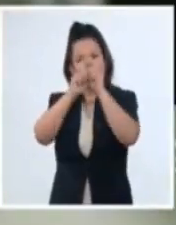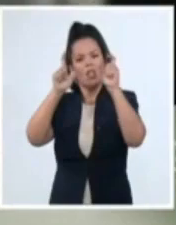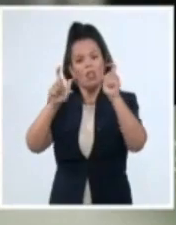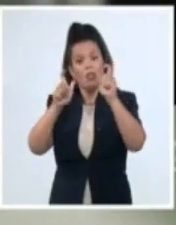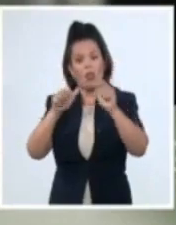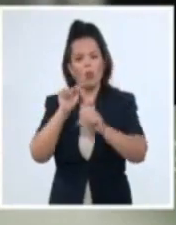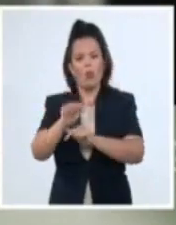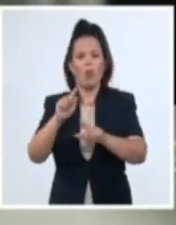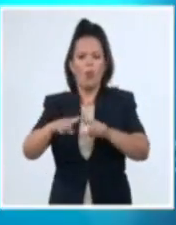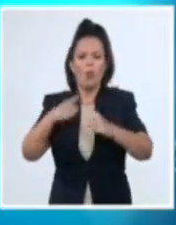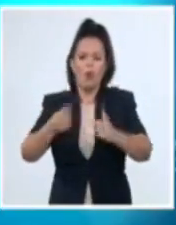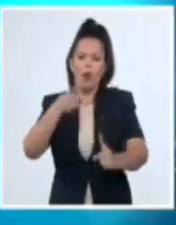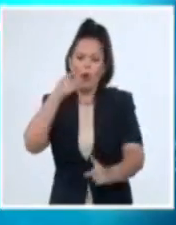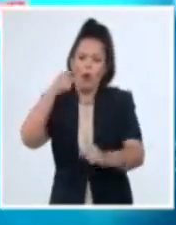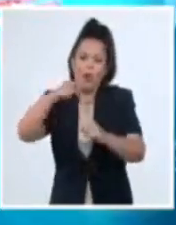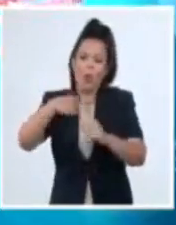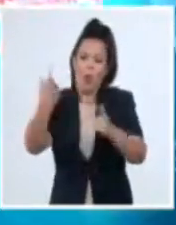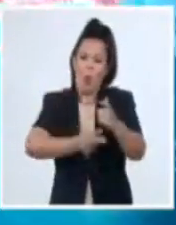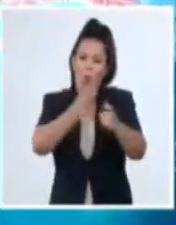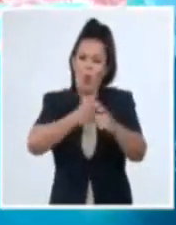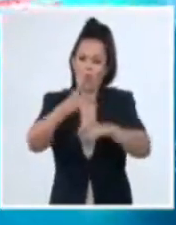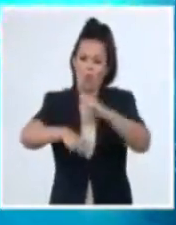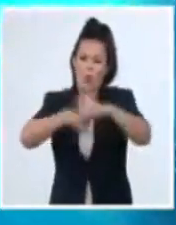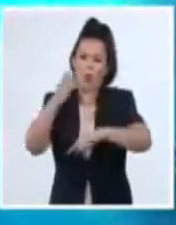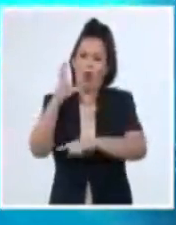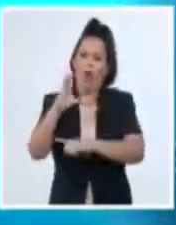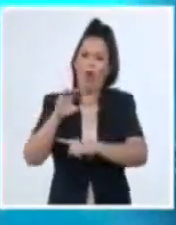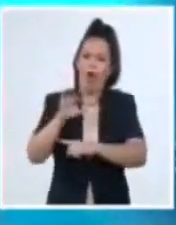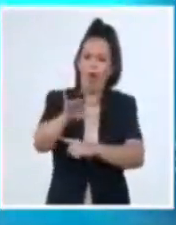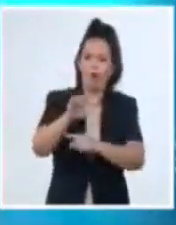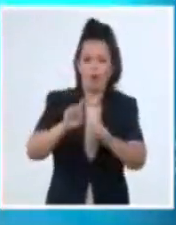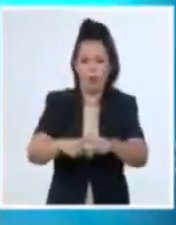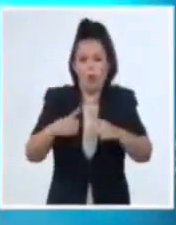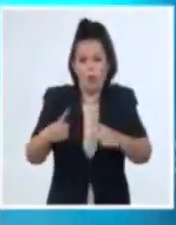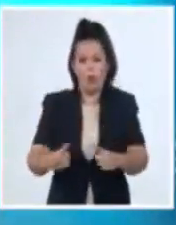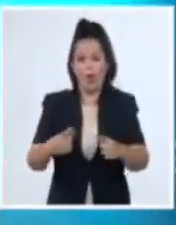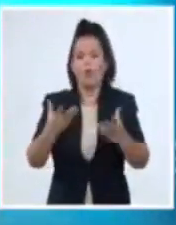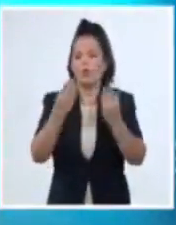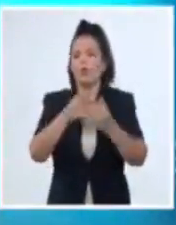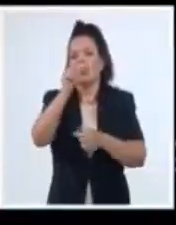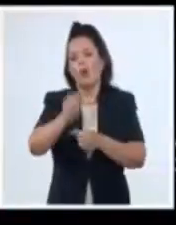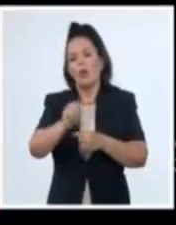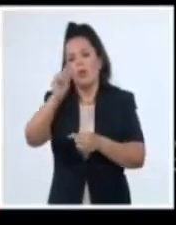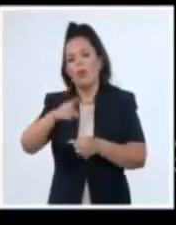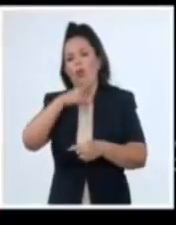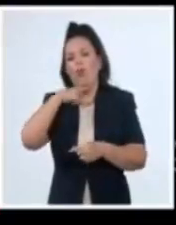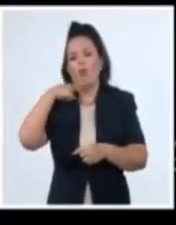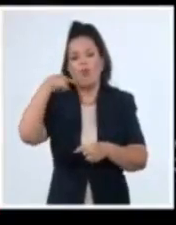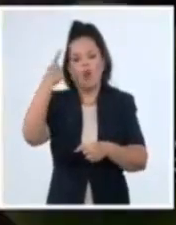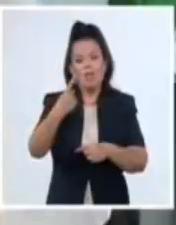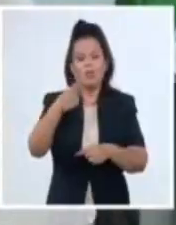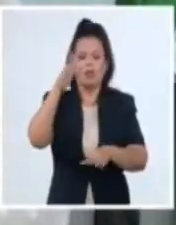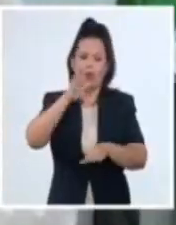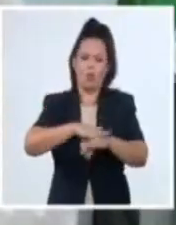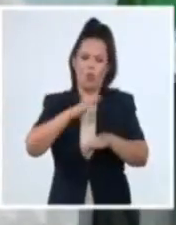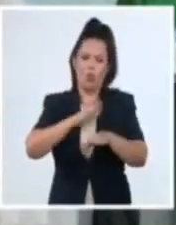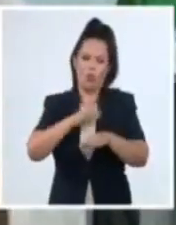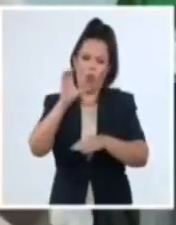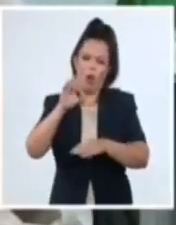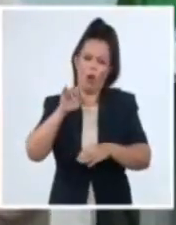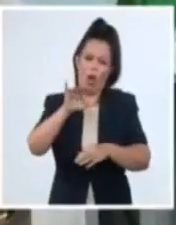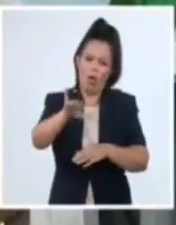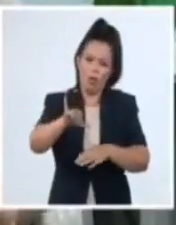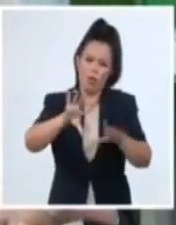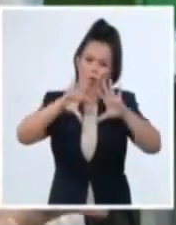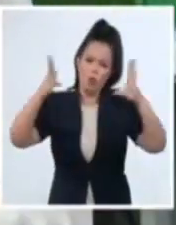enfrentar el cáncer, una de las principales causas de muerte en Cuba y en el mundo. Esta investigación no solamente está en curso en los Estados